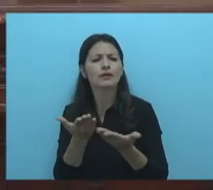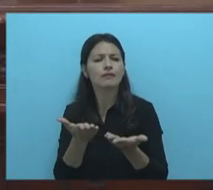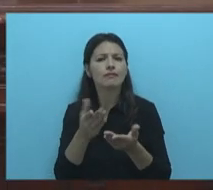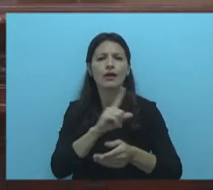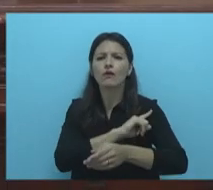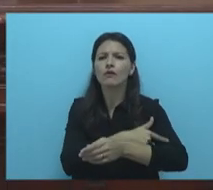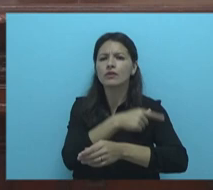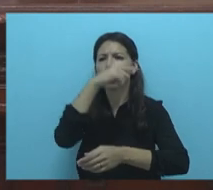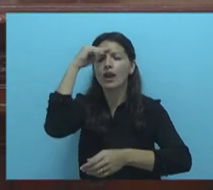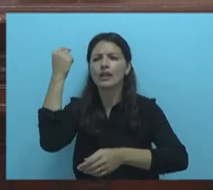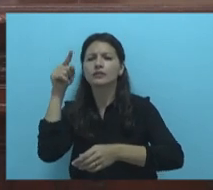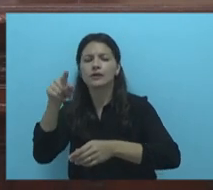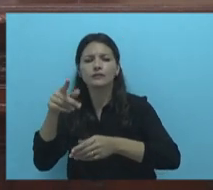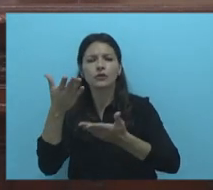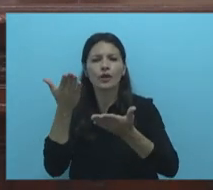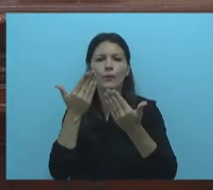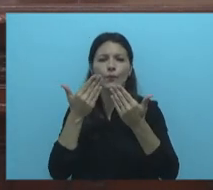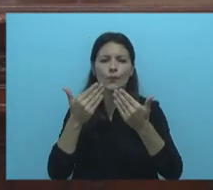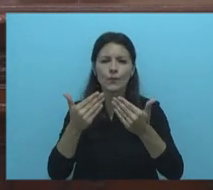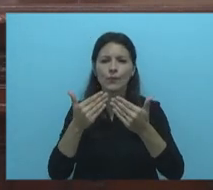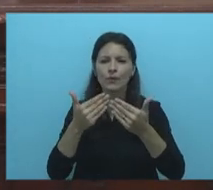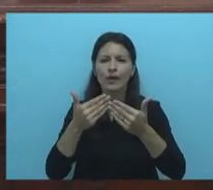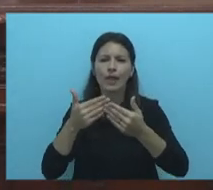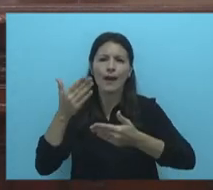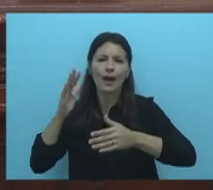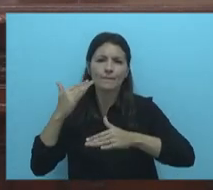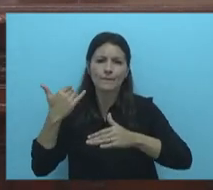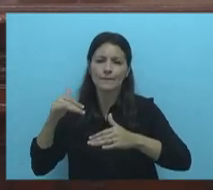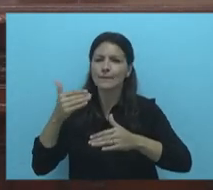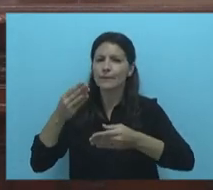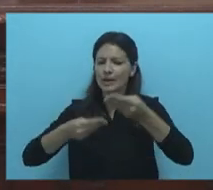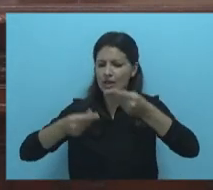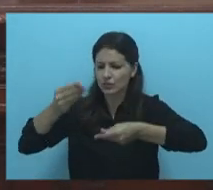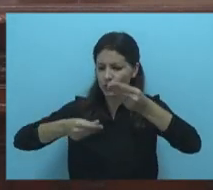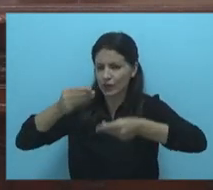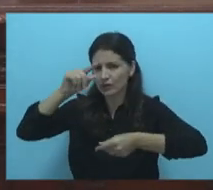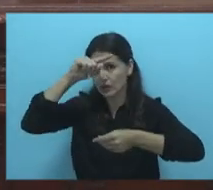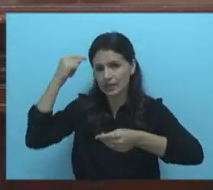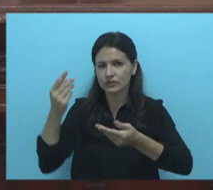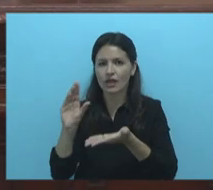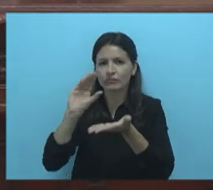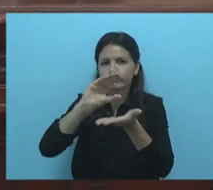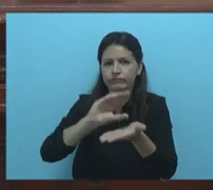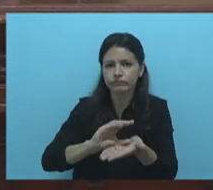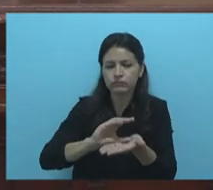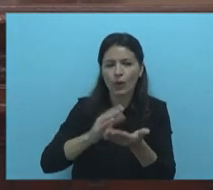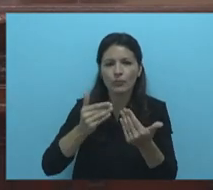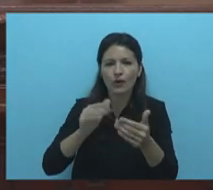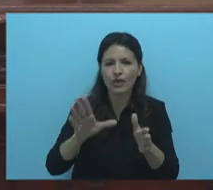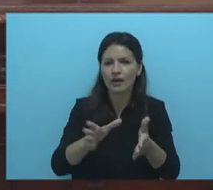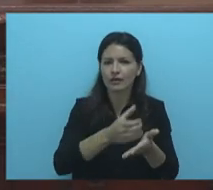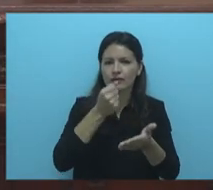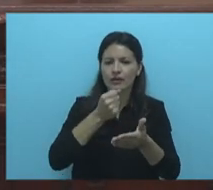Gobierno Nacional para que en el Presupuesto Nacional 2023 se adelanten o amplíen las partidas dirigidas a la licitación y